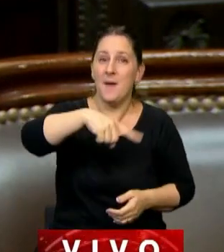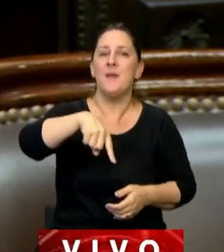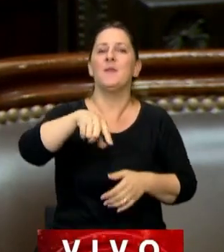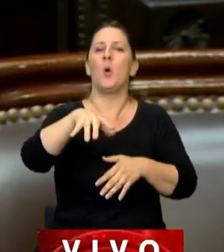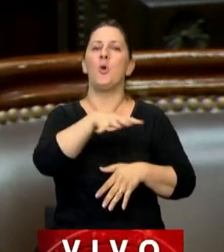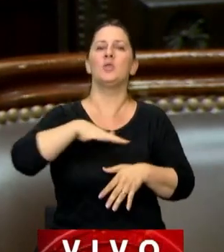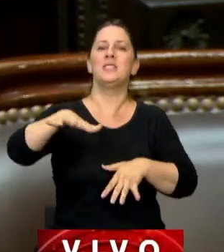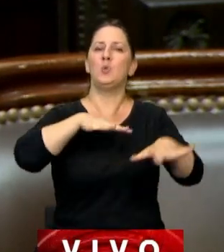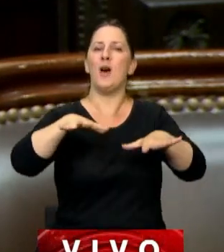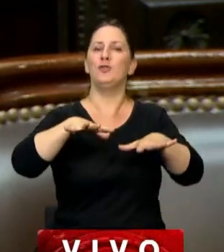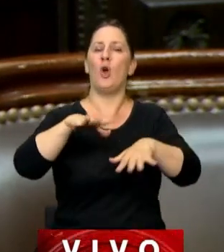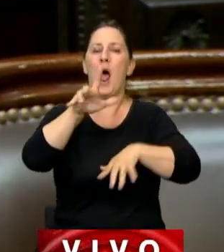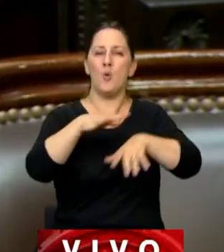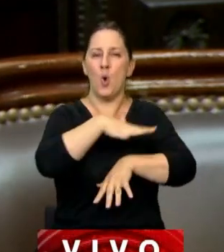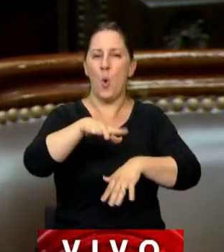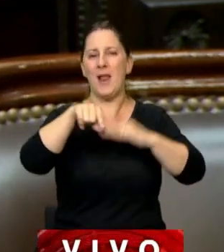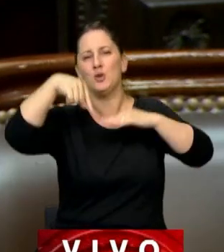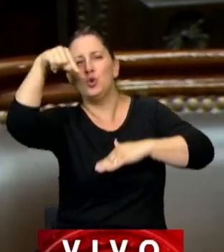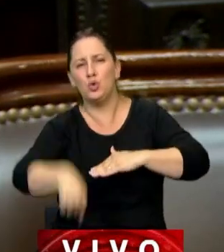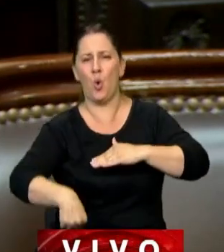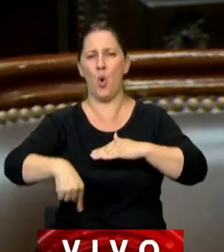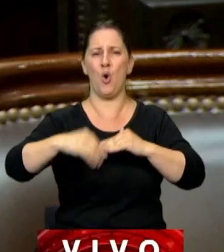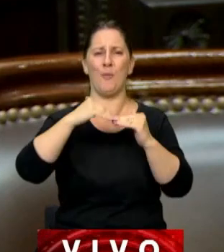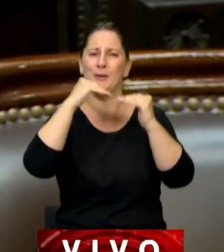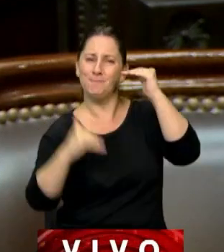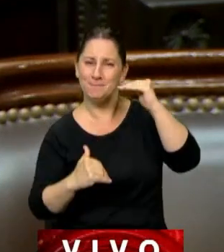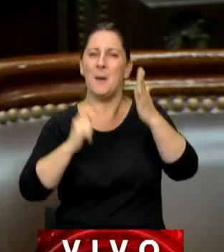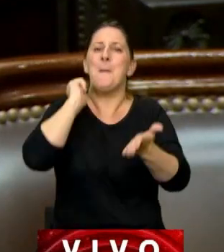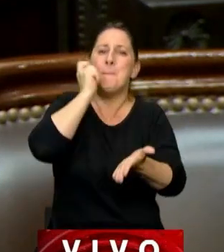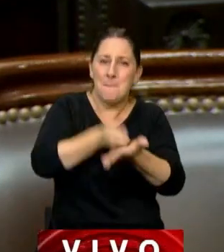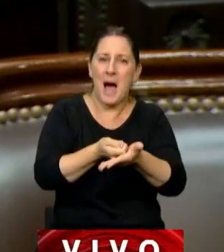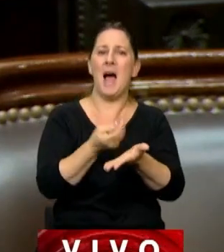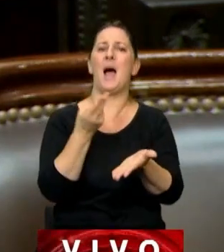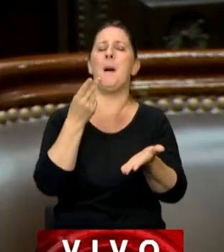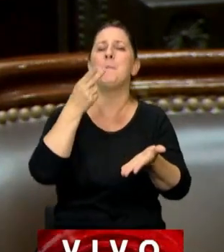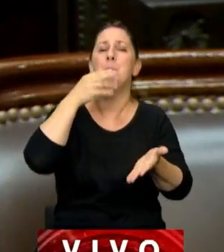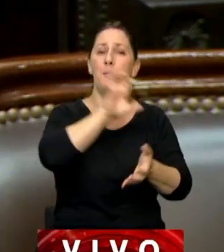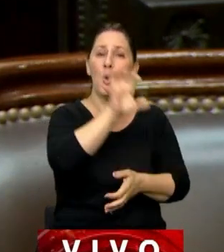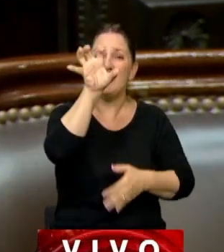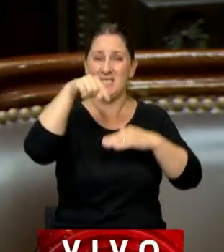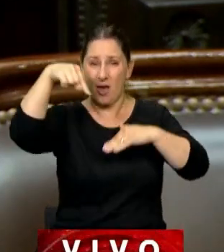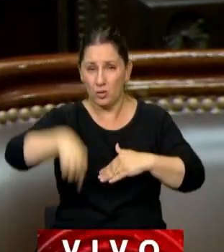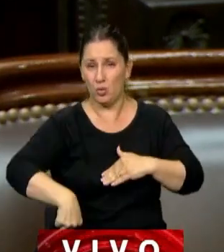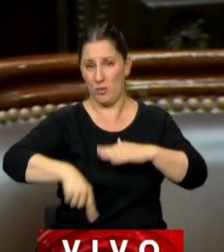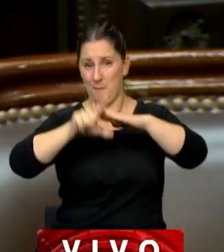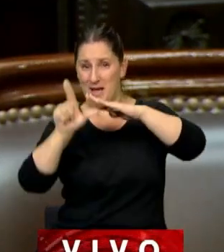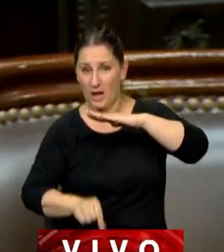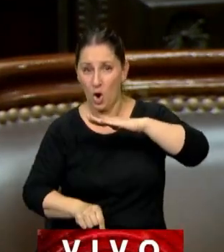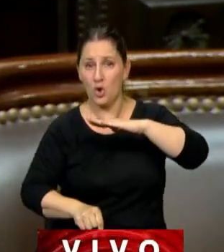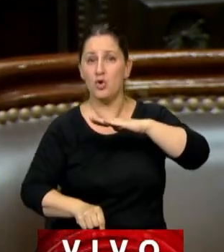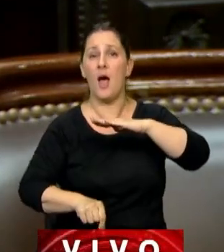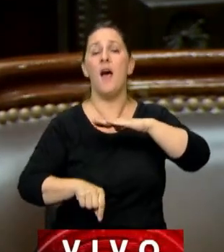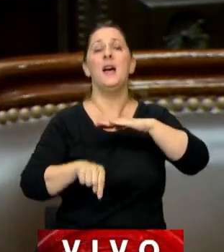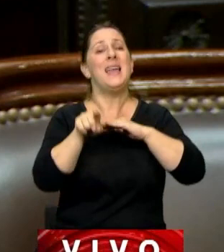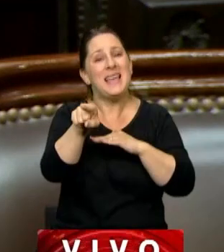zona desfavorable, sobre todo la zona desfavorable que pagan las provincias patagónicas, en realidad